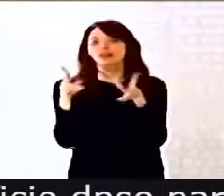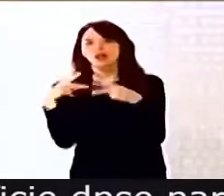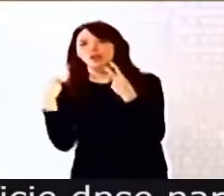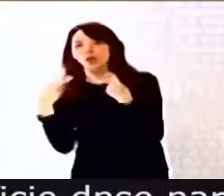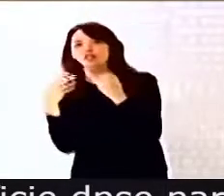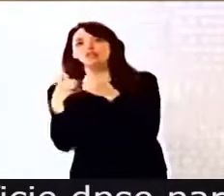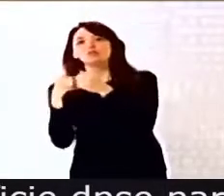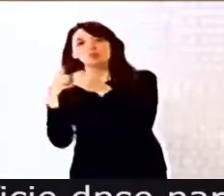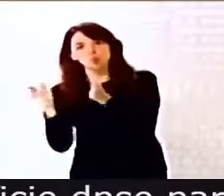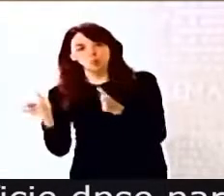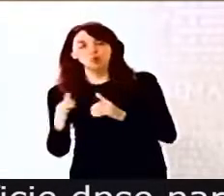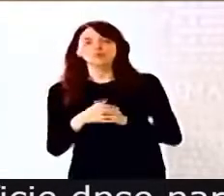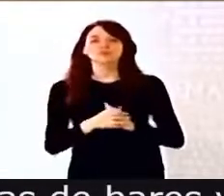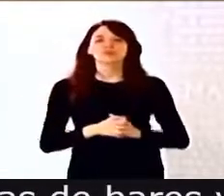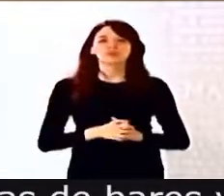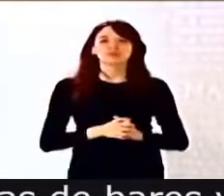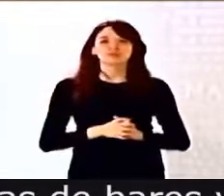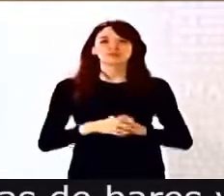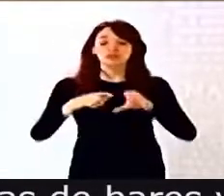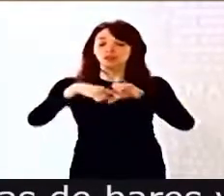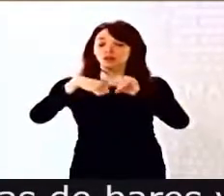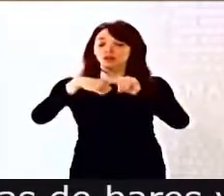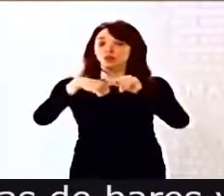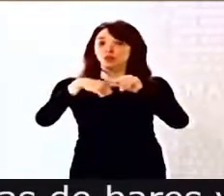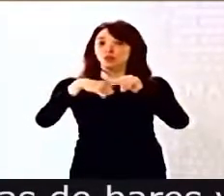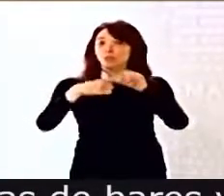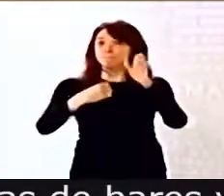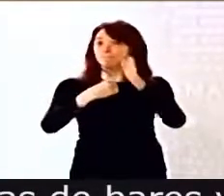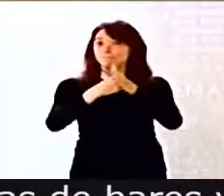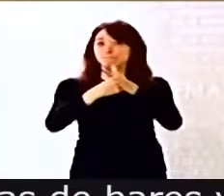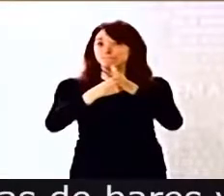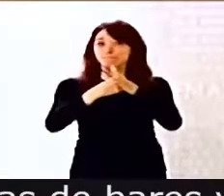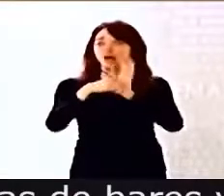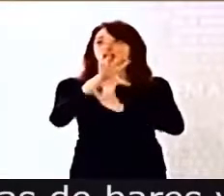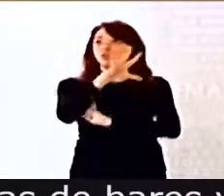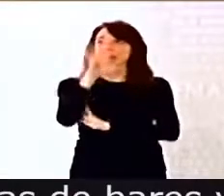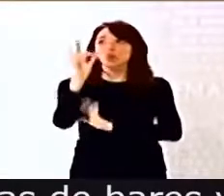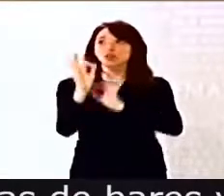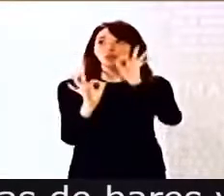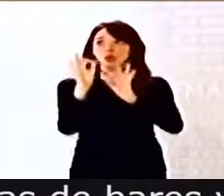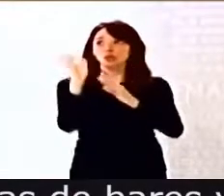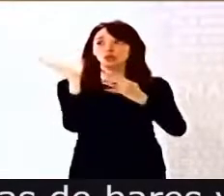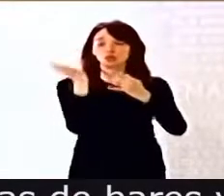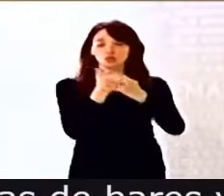restaurantes, con un aforo máximo del 50%.